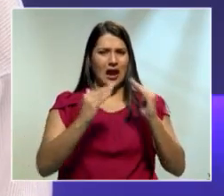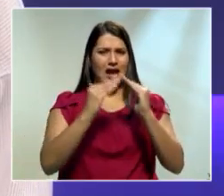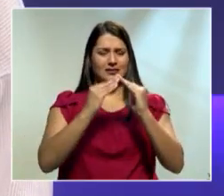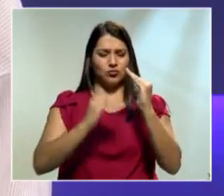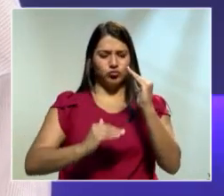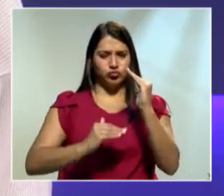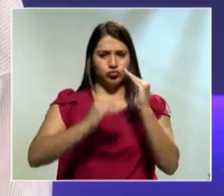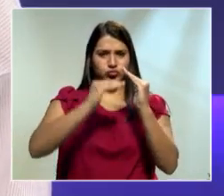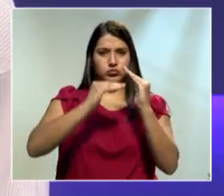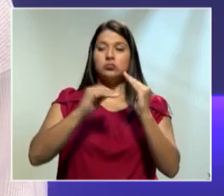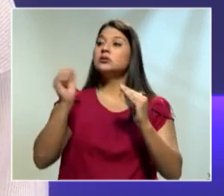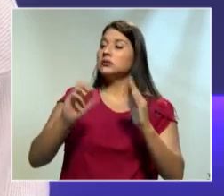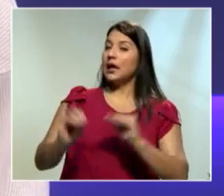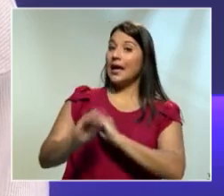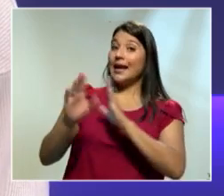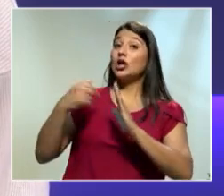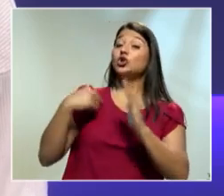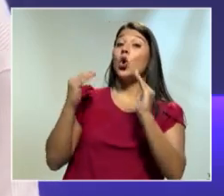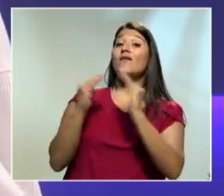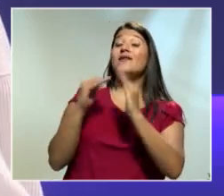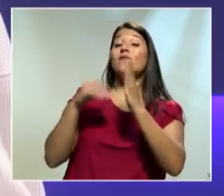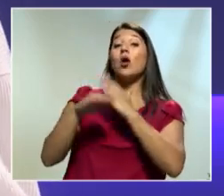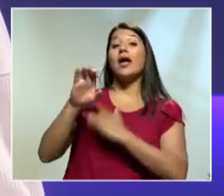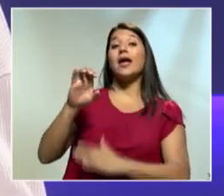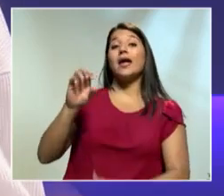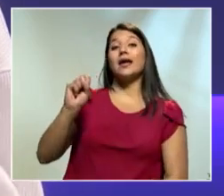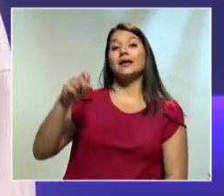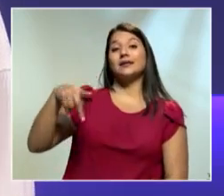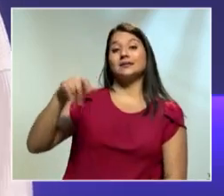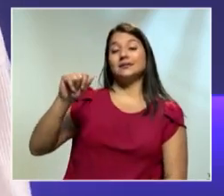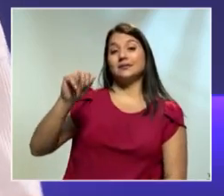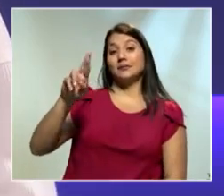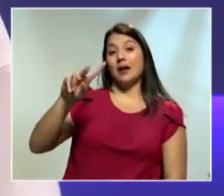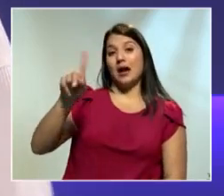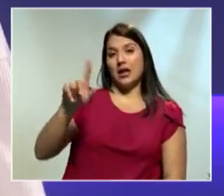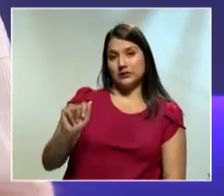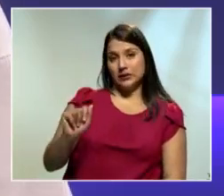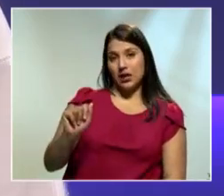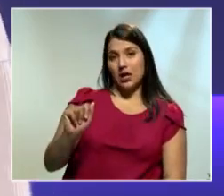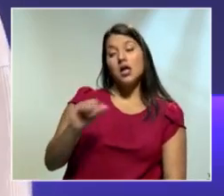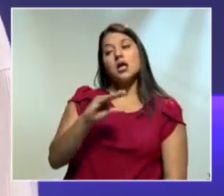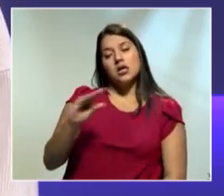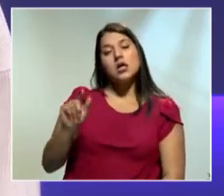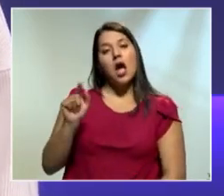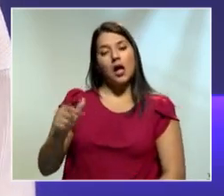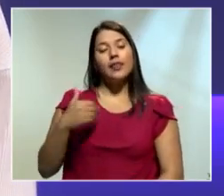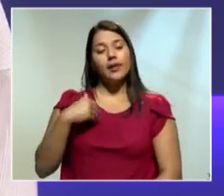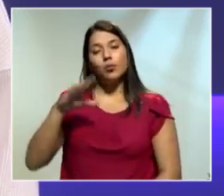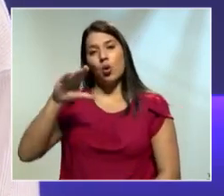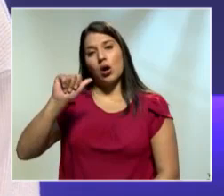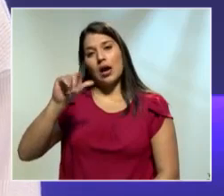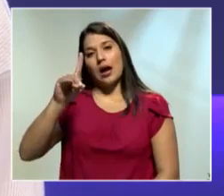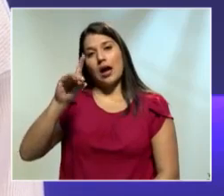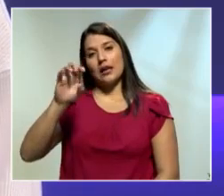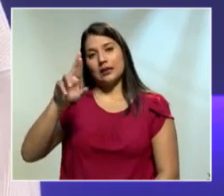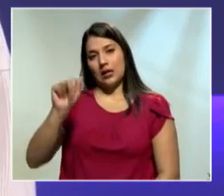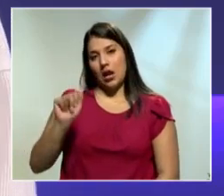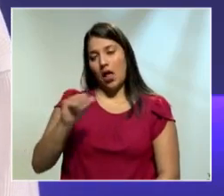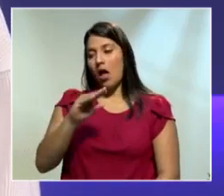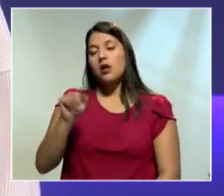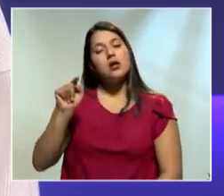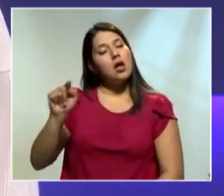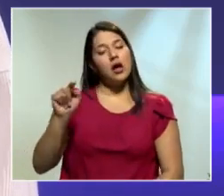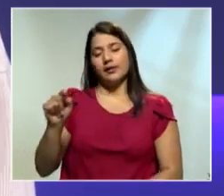yo soy de Esparza, y ahí tenemos Caldera, y en Caldera ya los efectos también son devastadores.